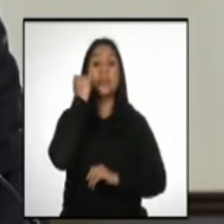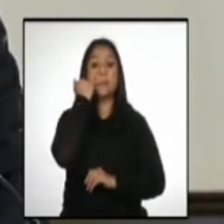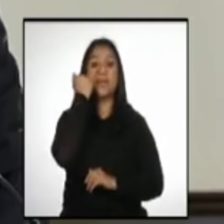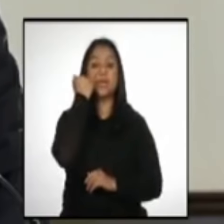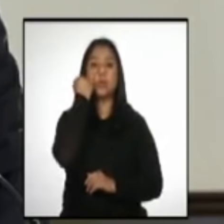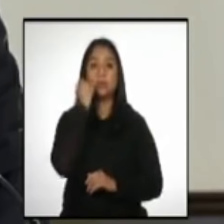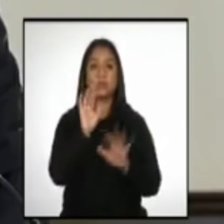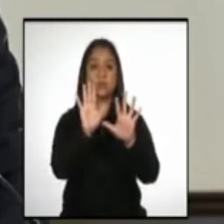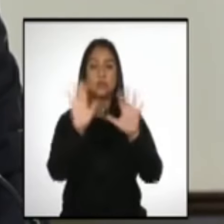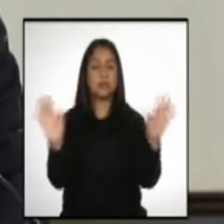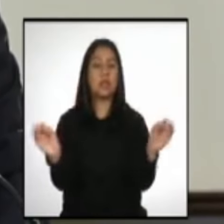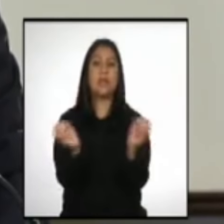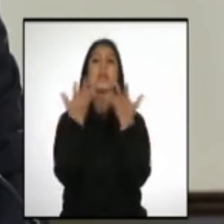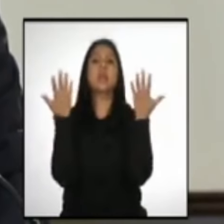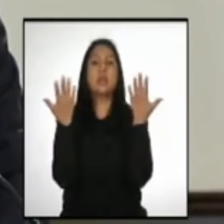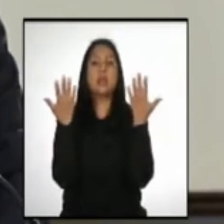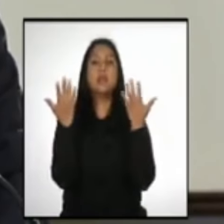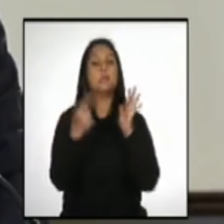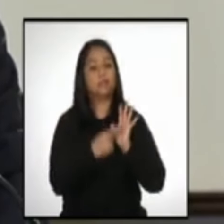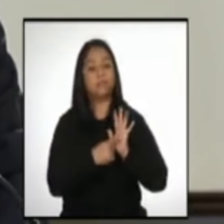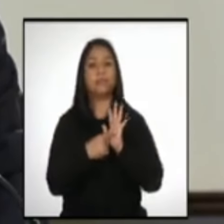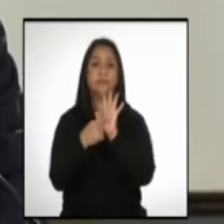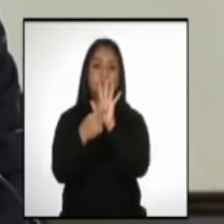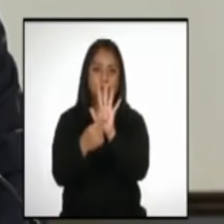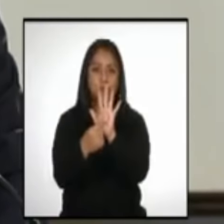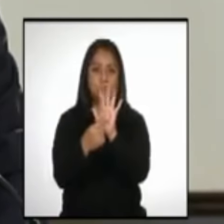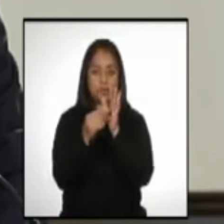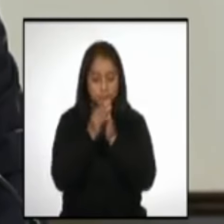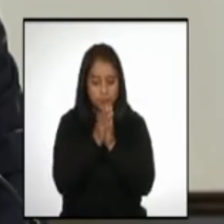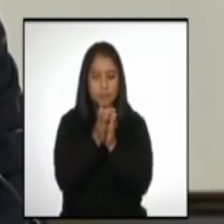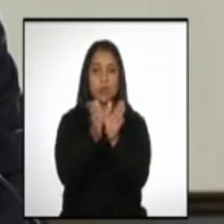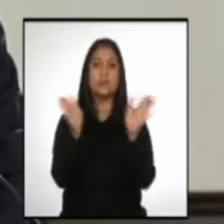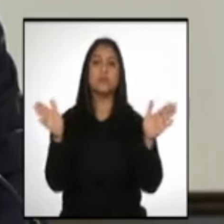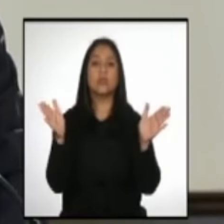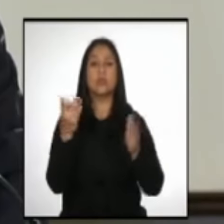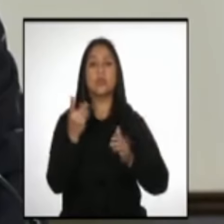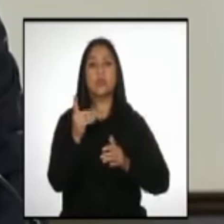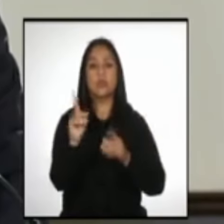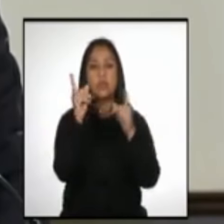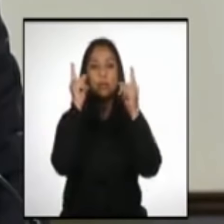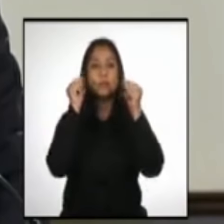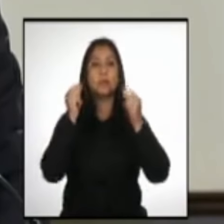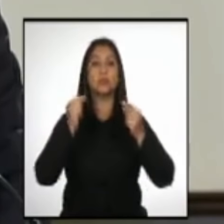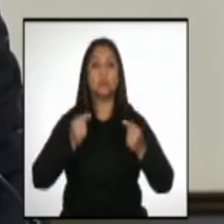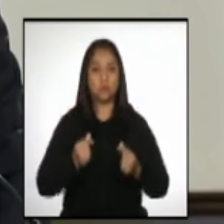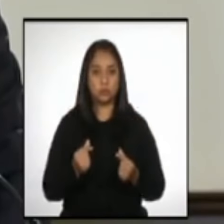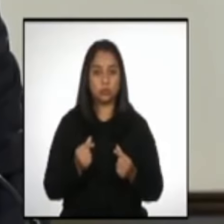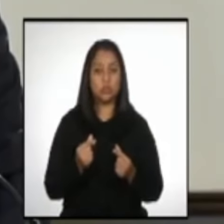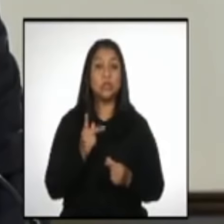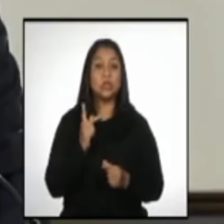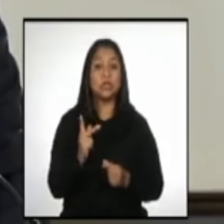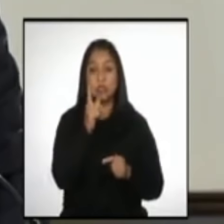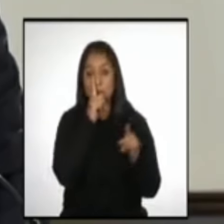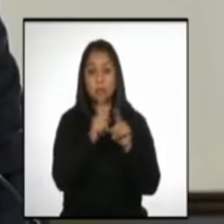10 de la mañana, en donde presentaremos la ampliación del presupuesto y el